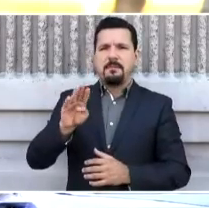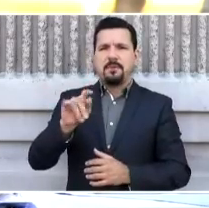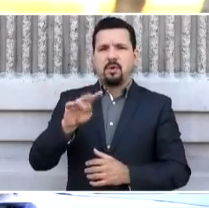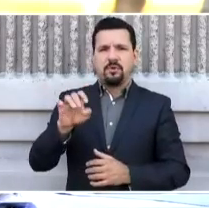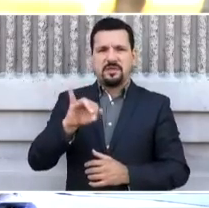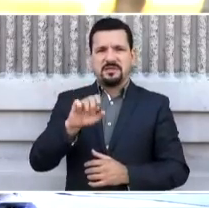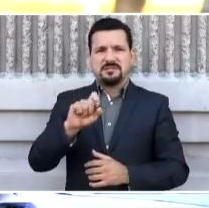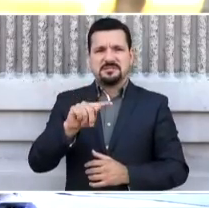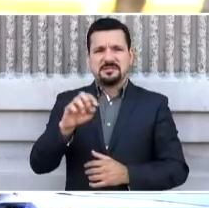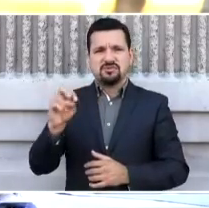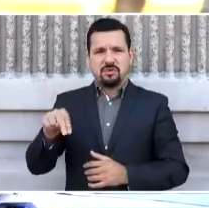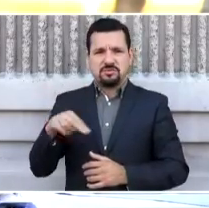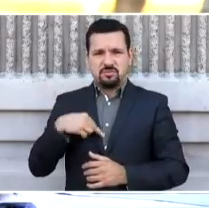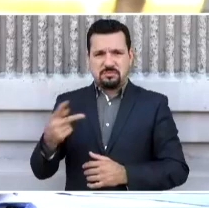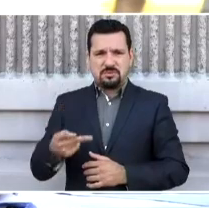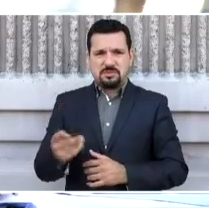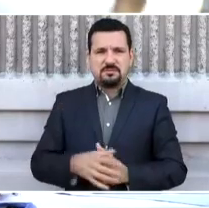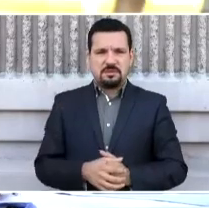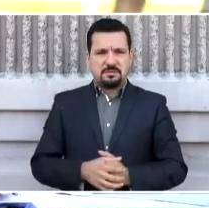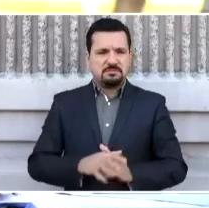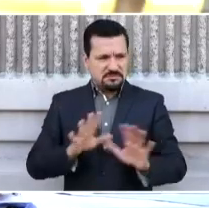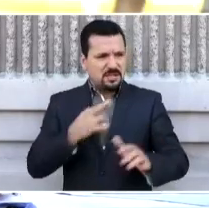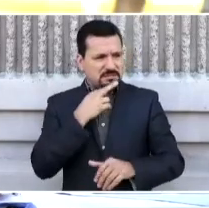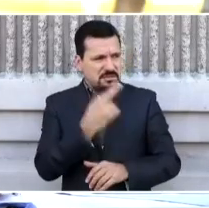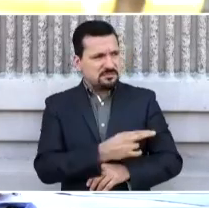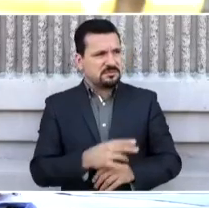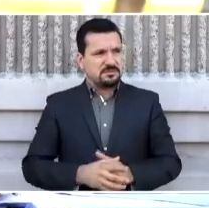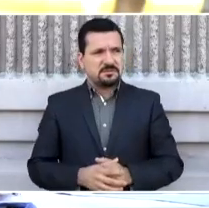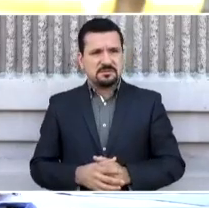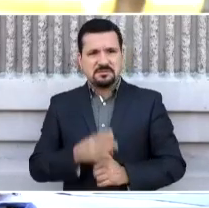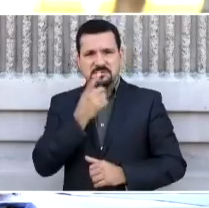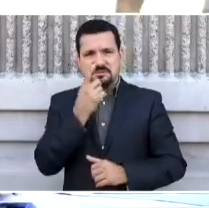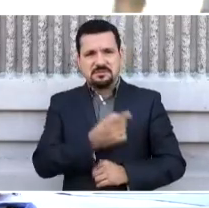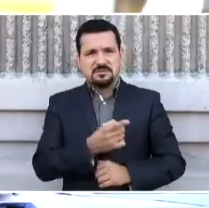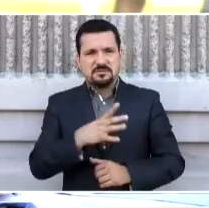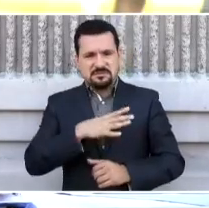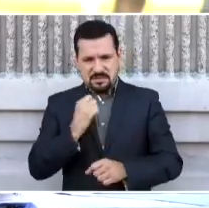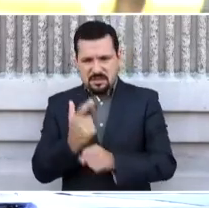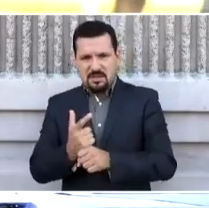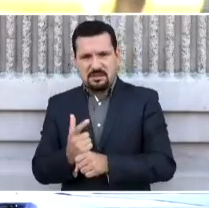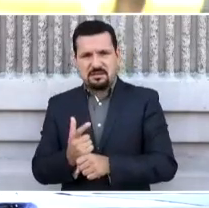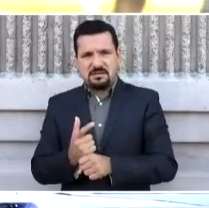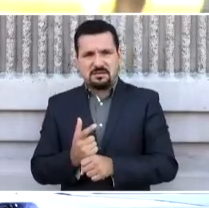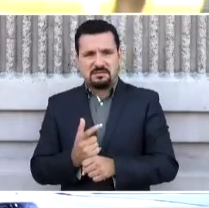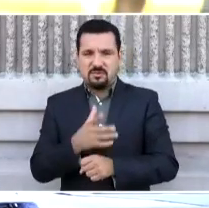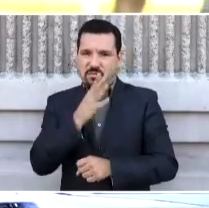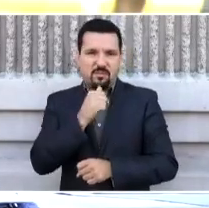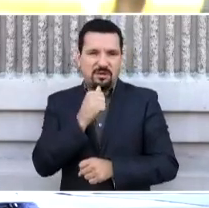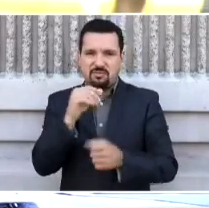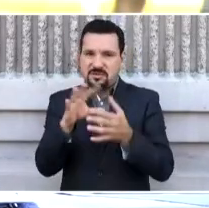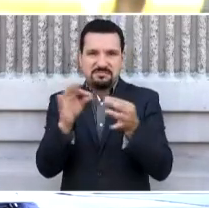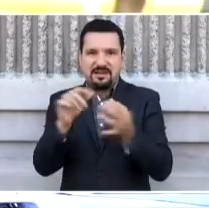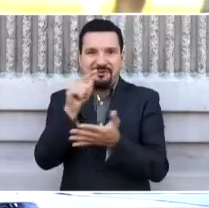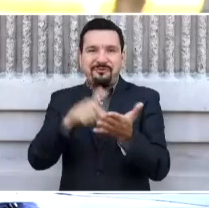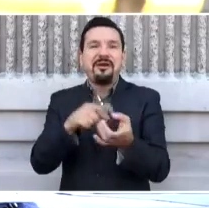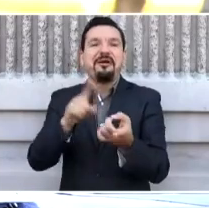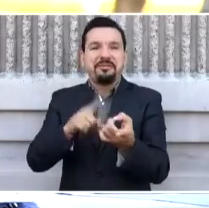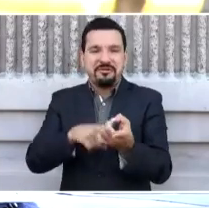de Listezón, que le comentaba también. Sí, te dije que lo tenemos identificado, yo no voy a señalar, dije